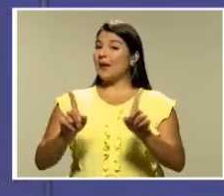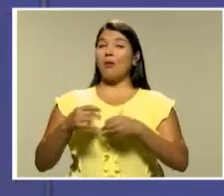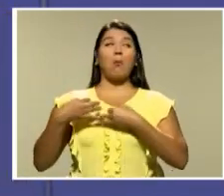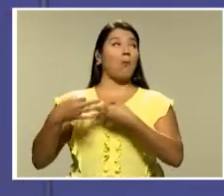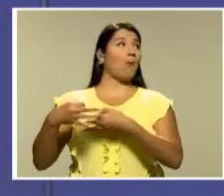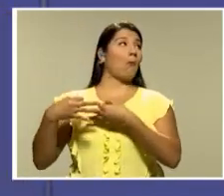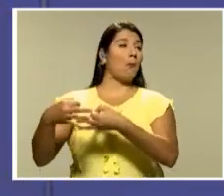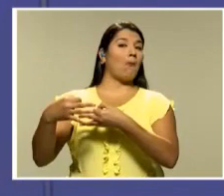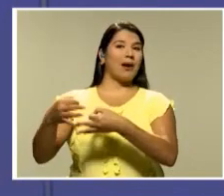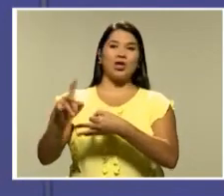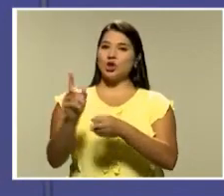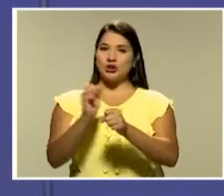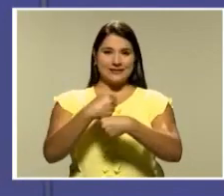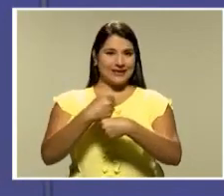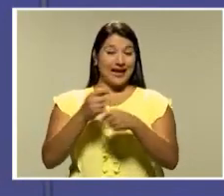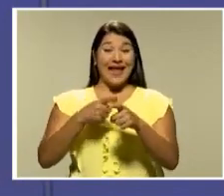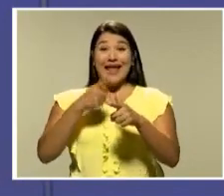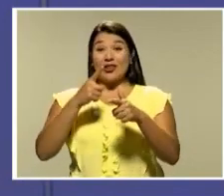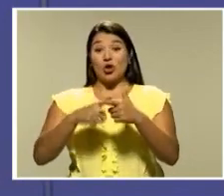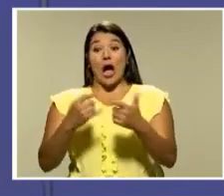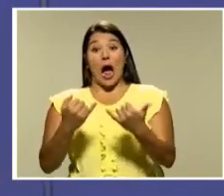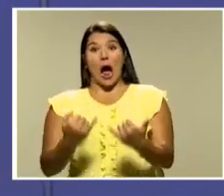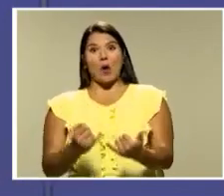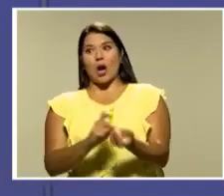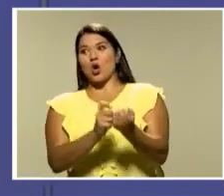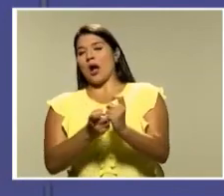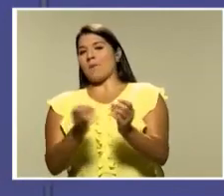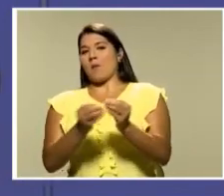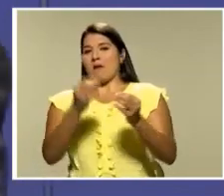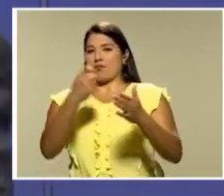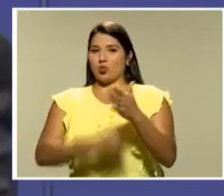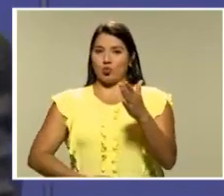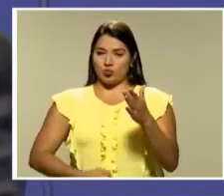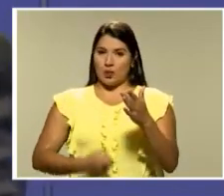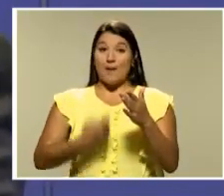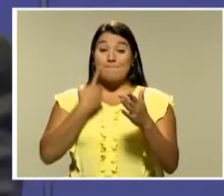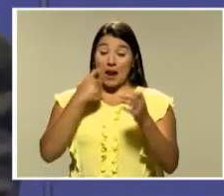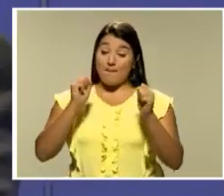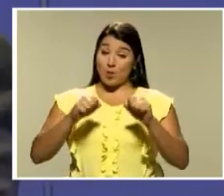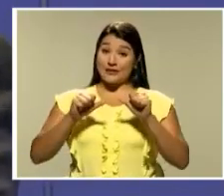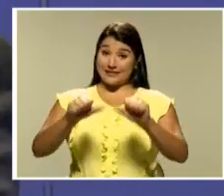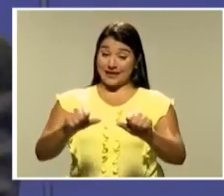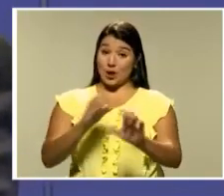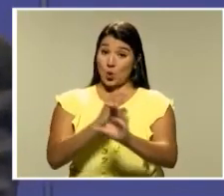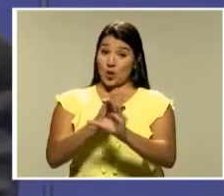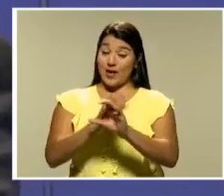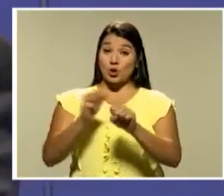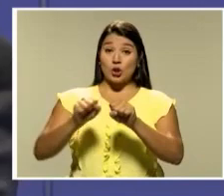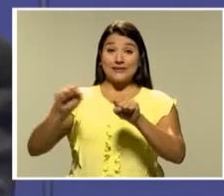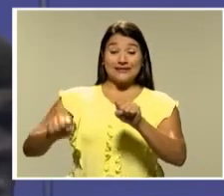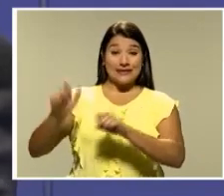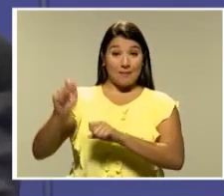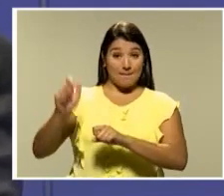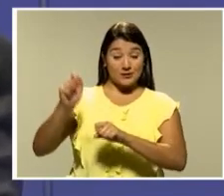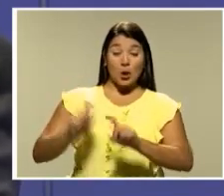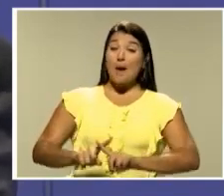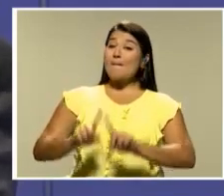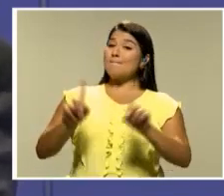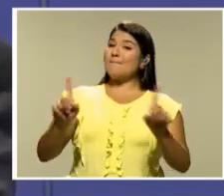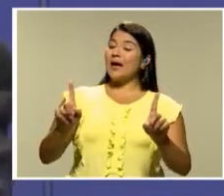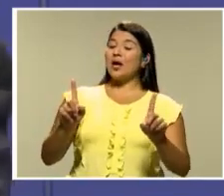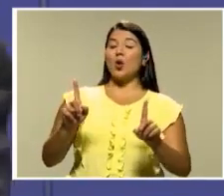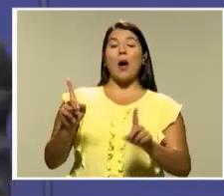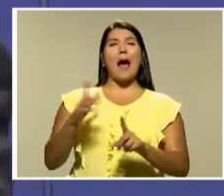hicieron, los ajustes van a ser más fuertes hoy. Sin embargo, a mí nunca me gusta negar que